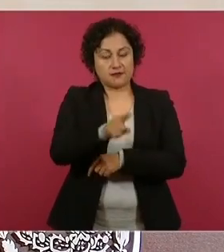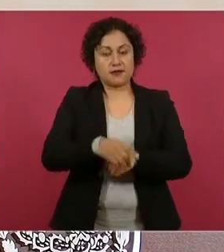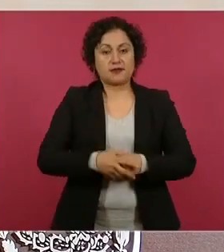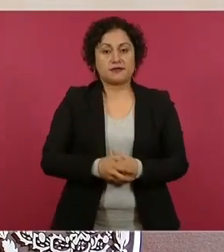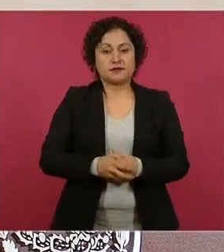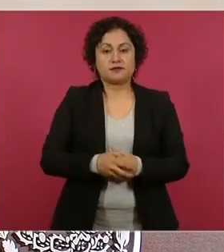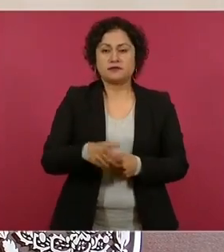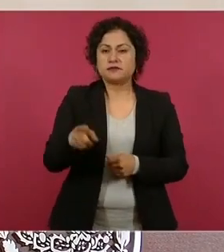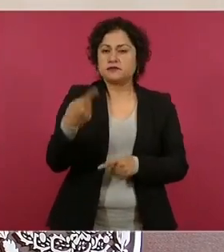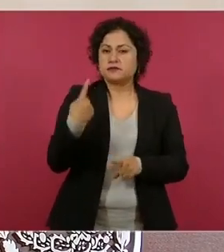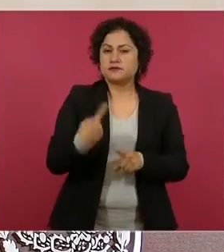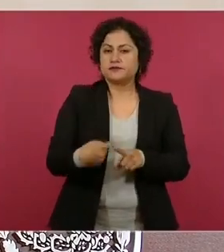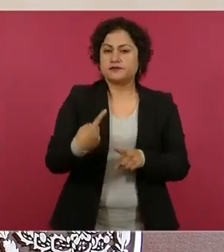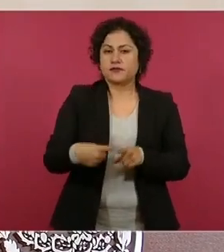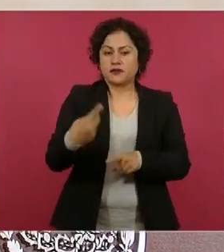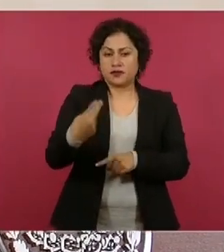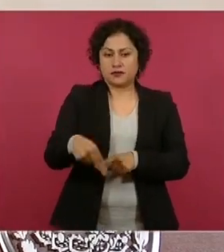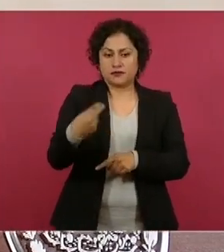Antonio,